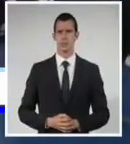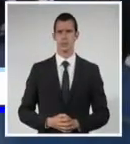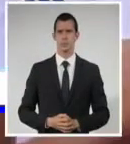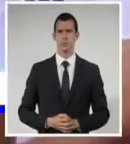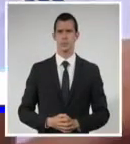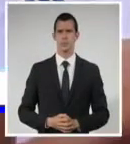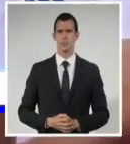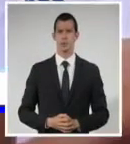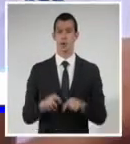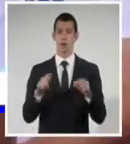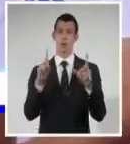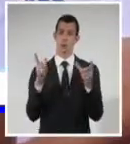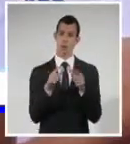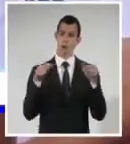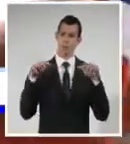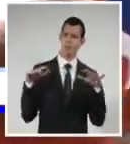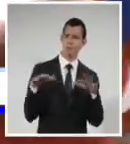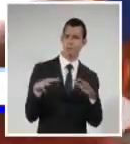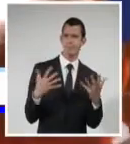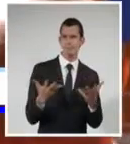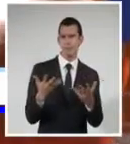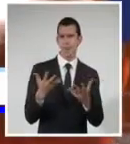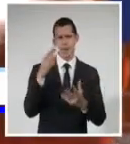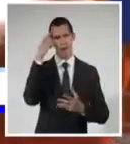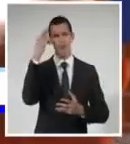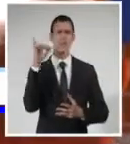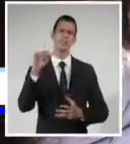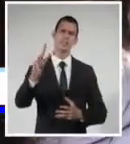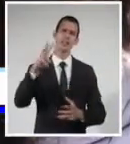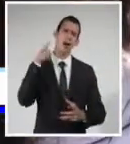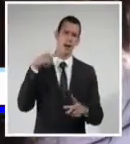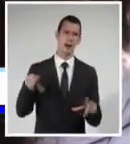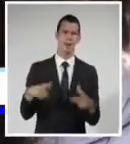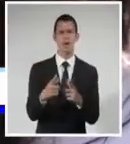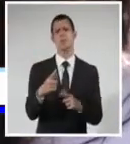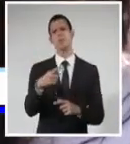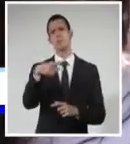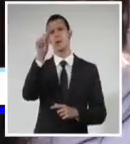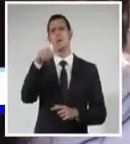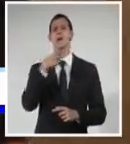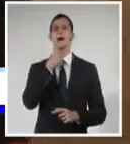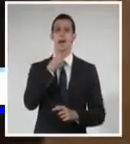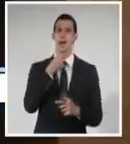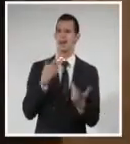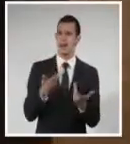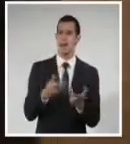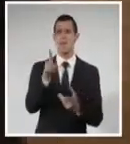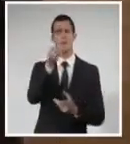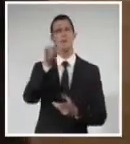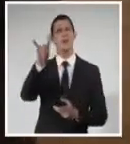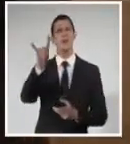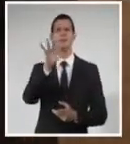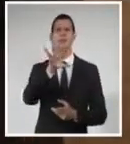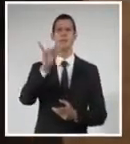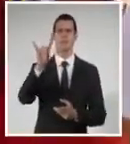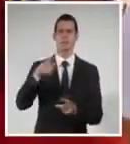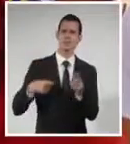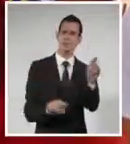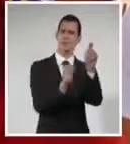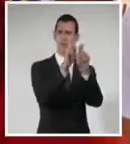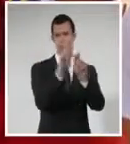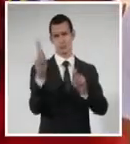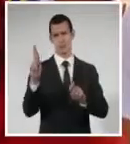para celebrar el aniversario 63 del triunfo de enero de 1959. Durante el encuentro se